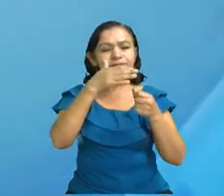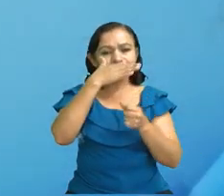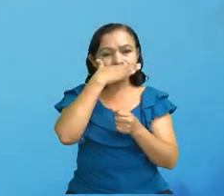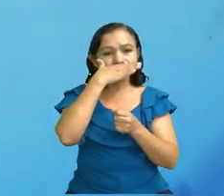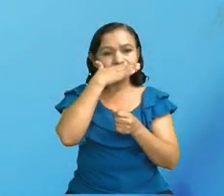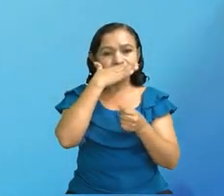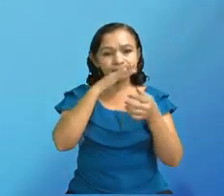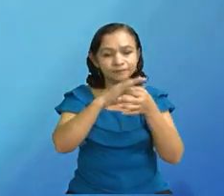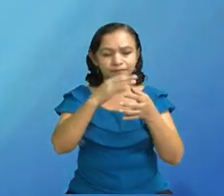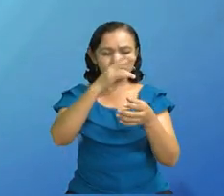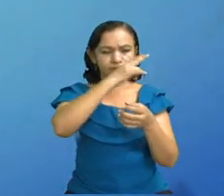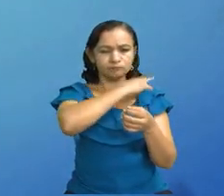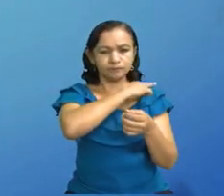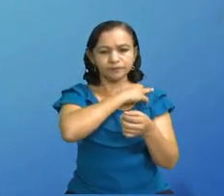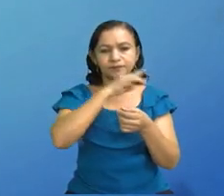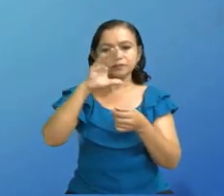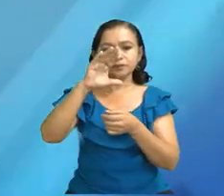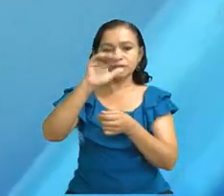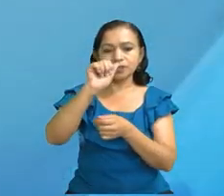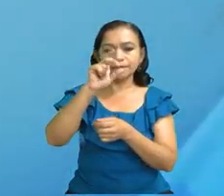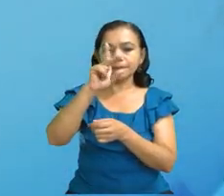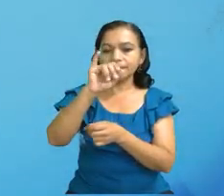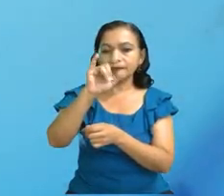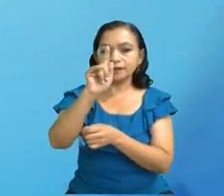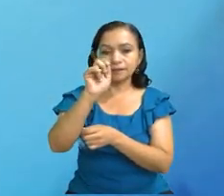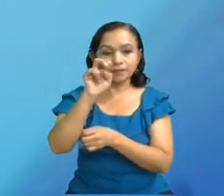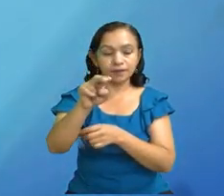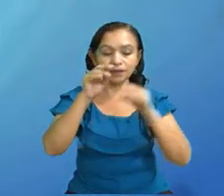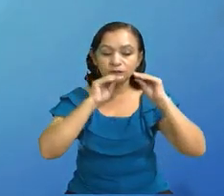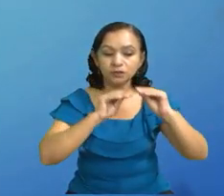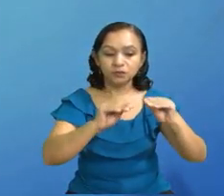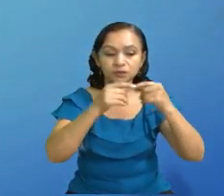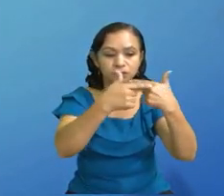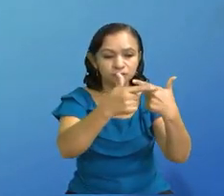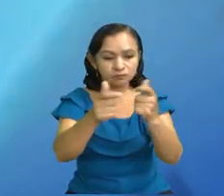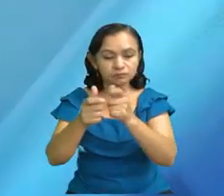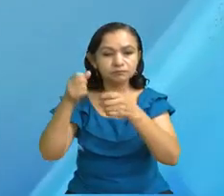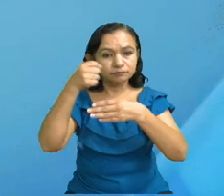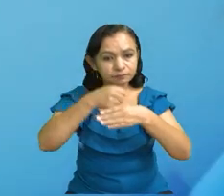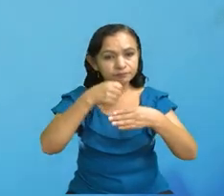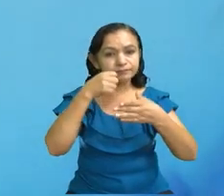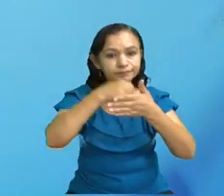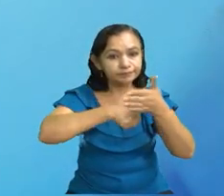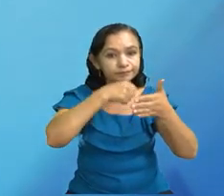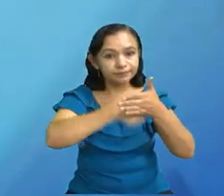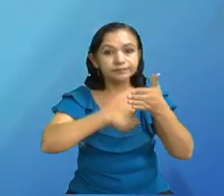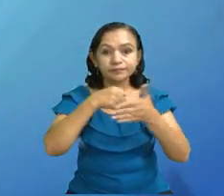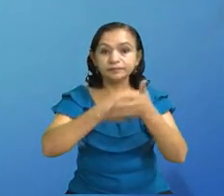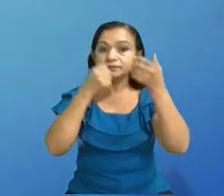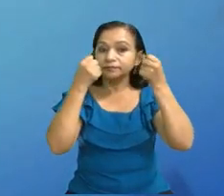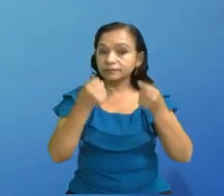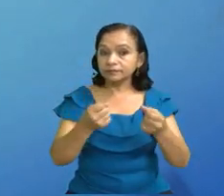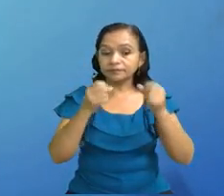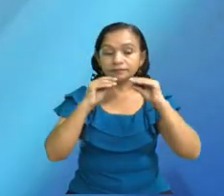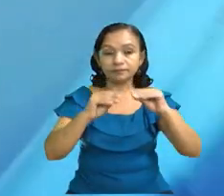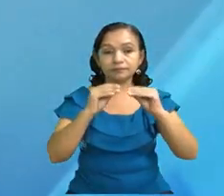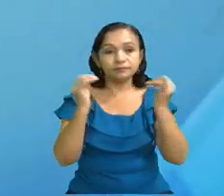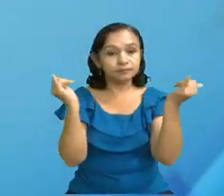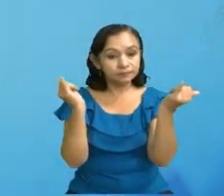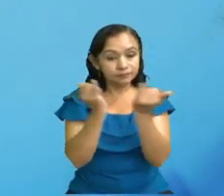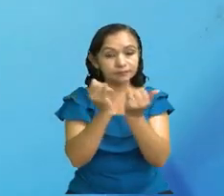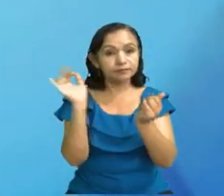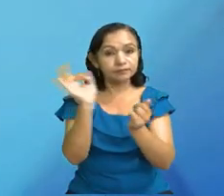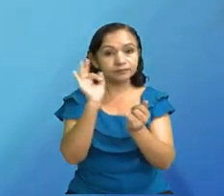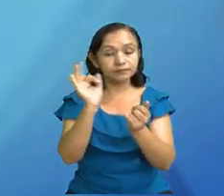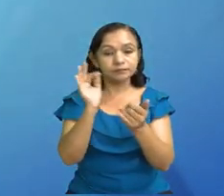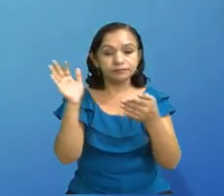Sandinista como capitán. Estuvo formando los batallones de lucha irregular, BLI, y también